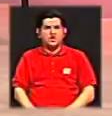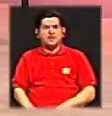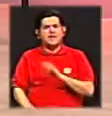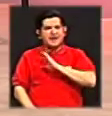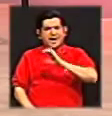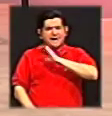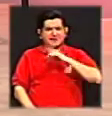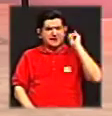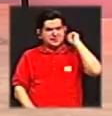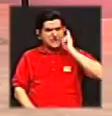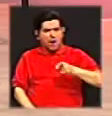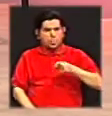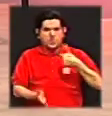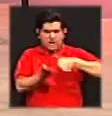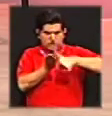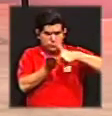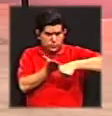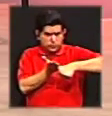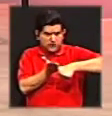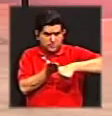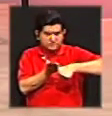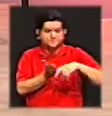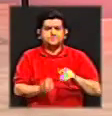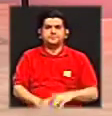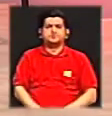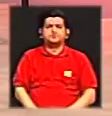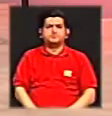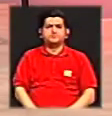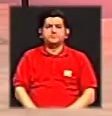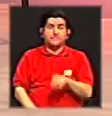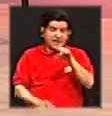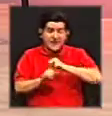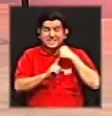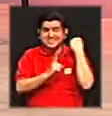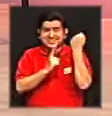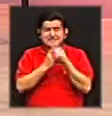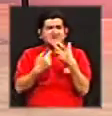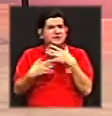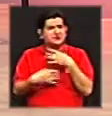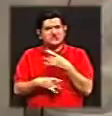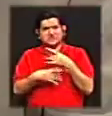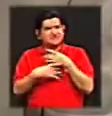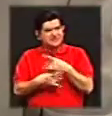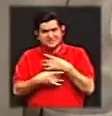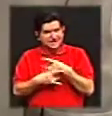obligatoriedad del voto. Exactamente. Que es una situación que es curioso porque